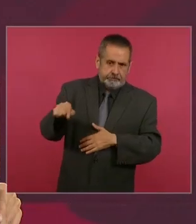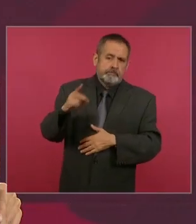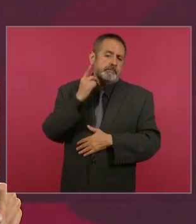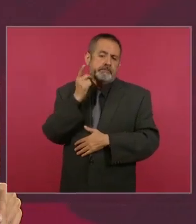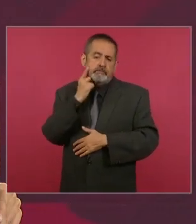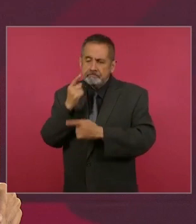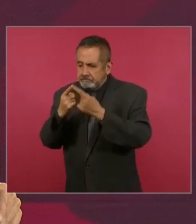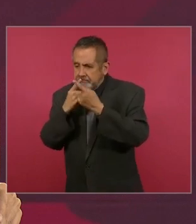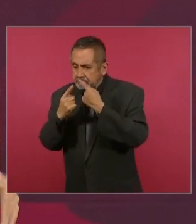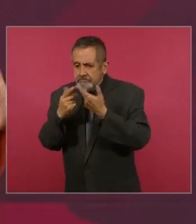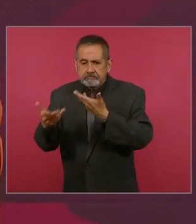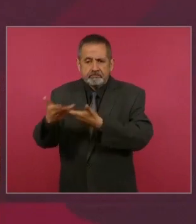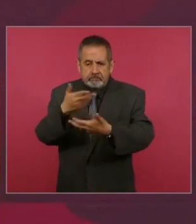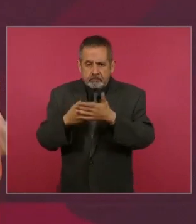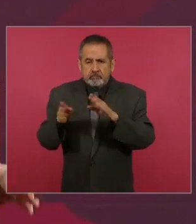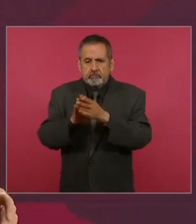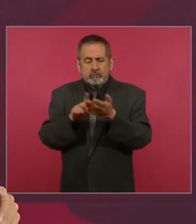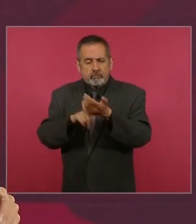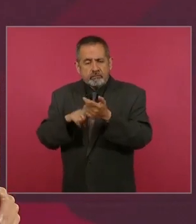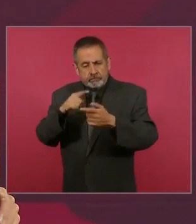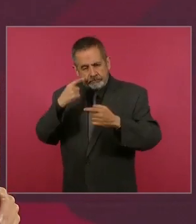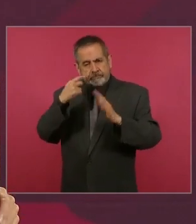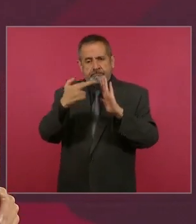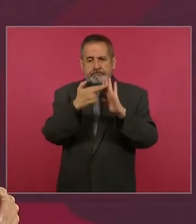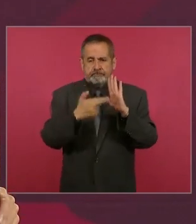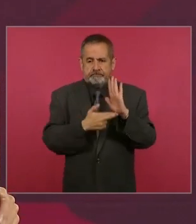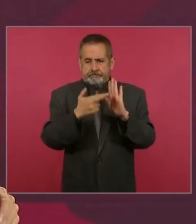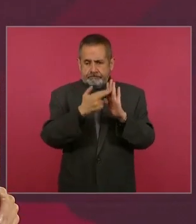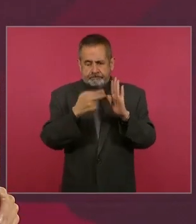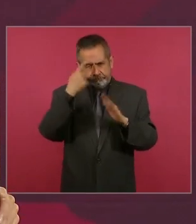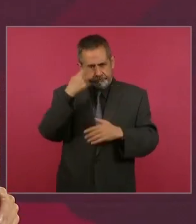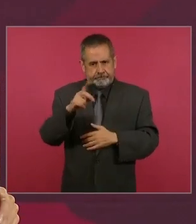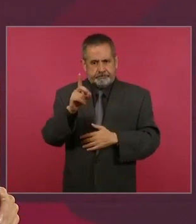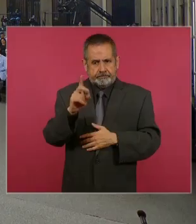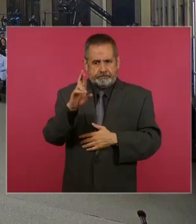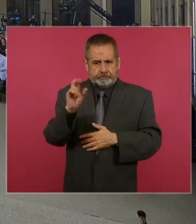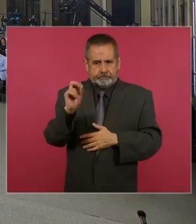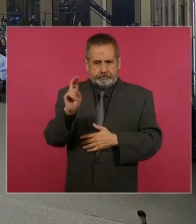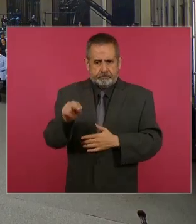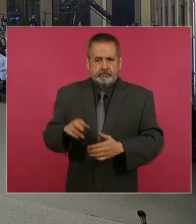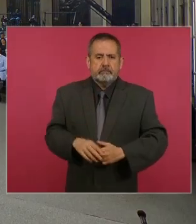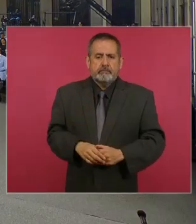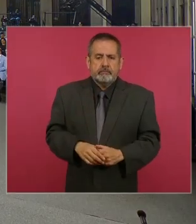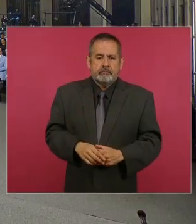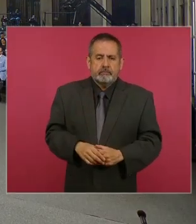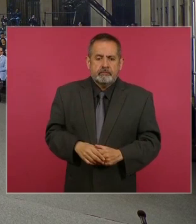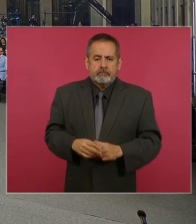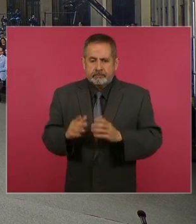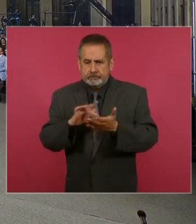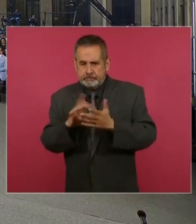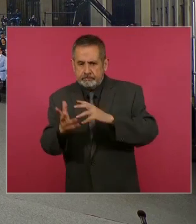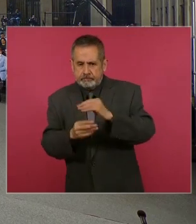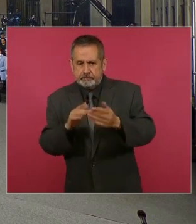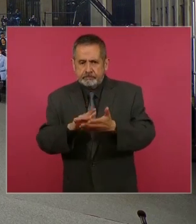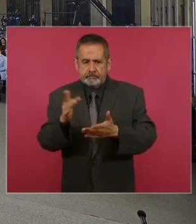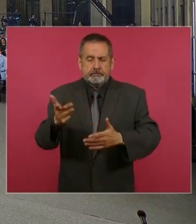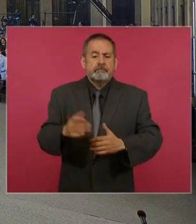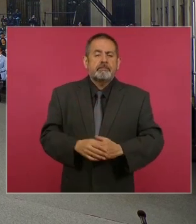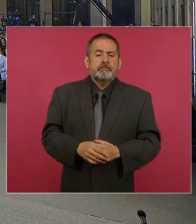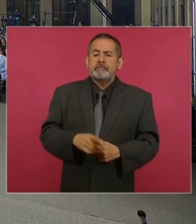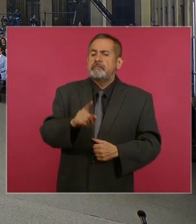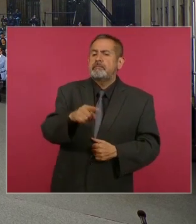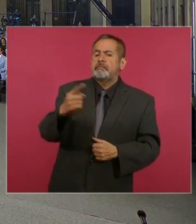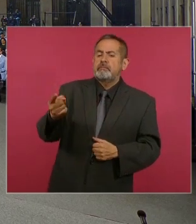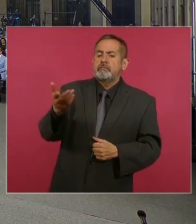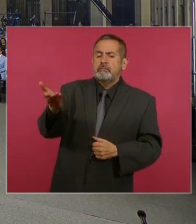esta discusión que pretende atender estas nuevas realidades. Muchas gracias. Al contrario, muchas gracias a ti. Teníamos